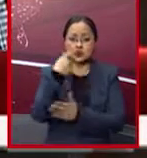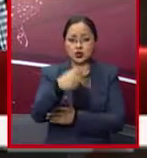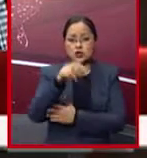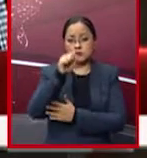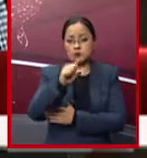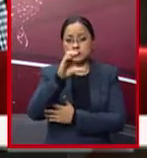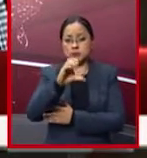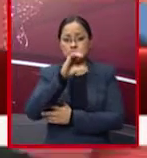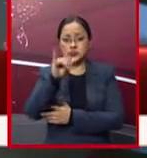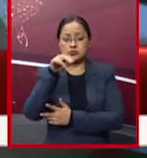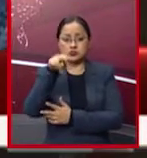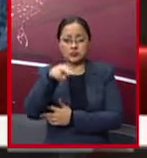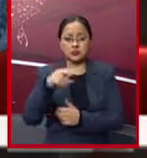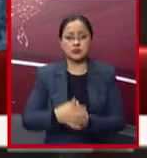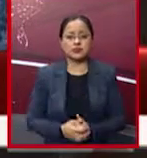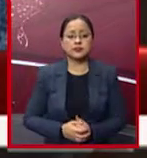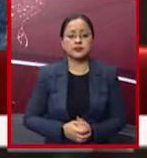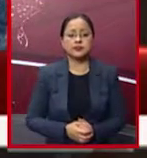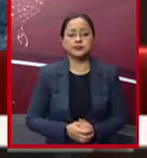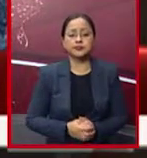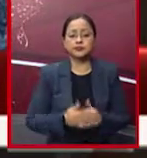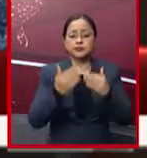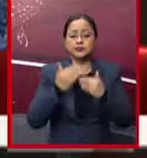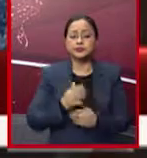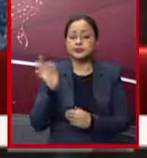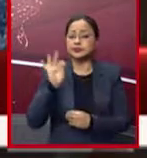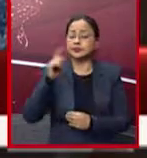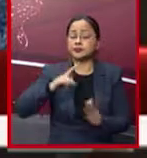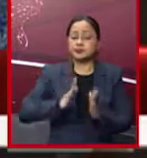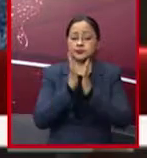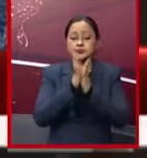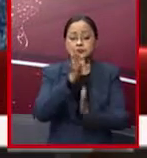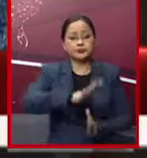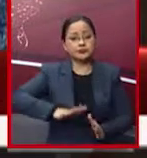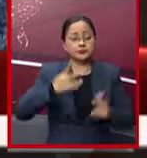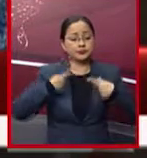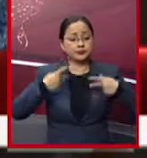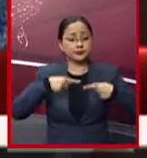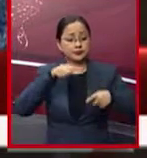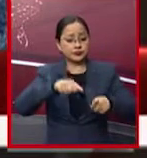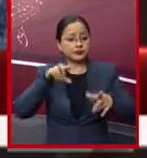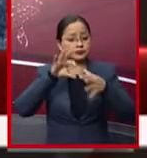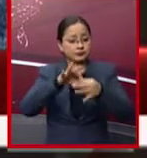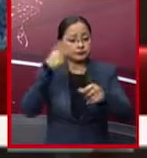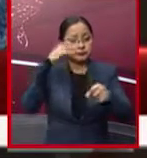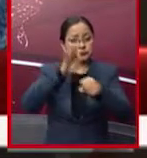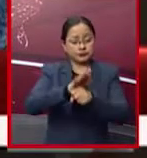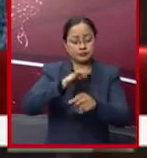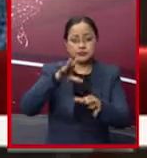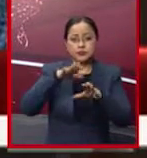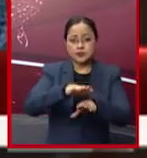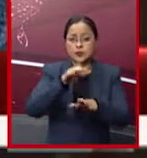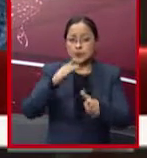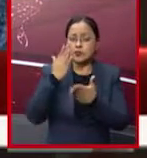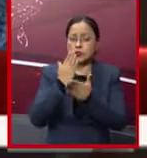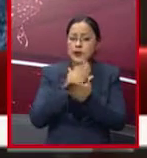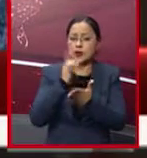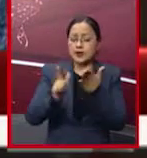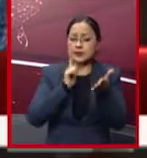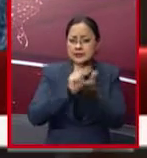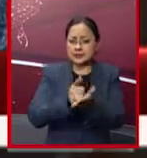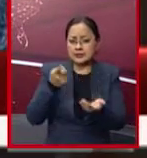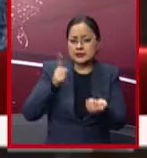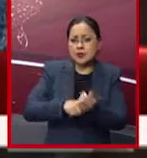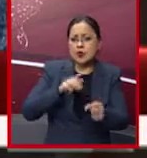Poder Judicial de la Federación. Si bien la participación ciudadana da vida a la democracia e influye en la vida pública a partir